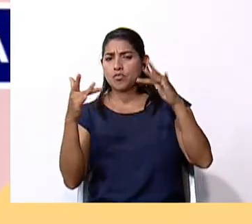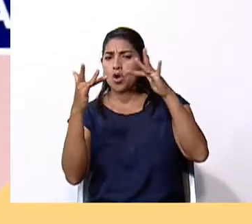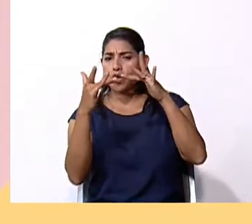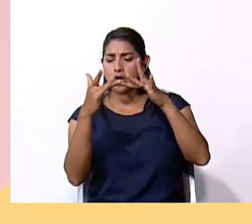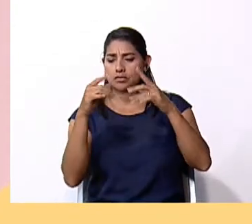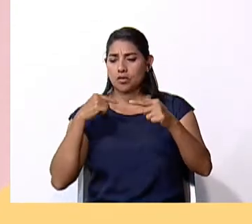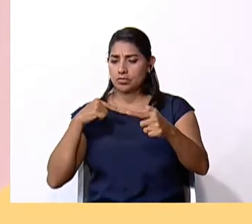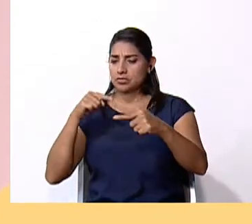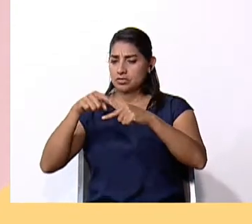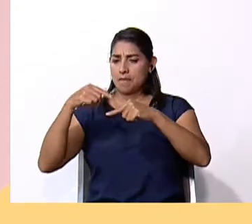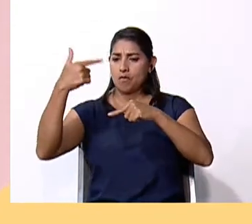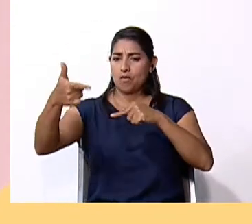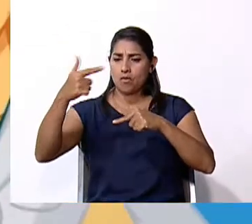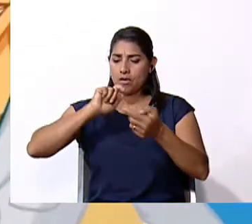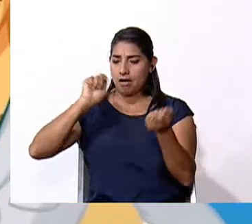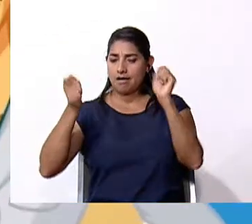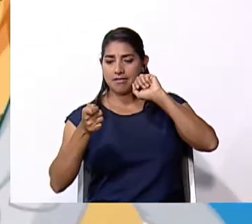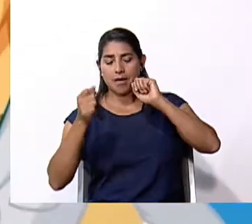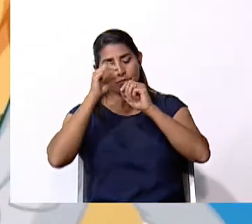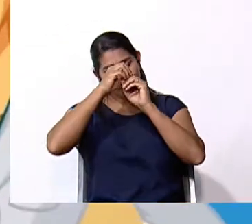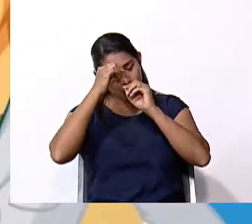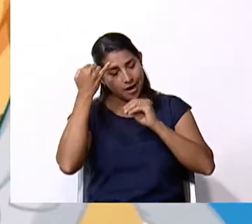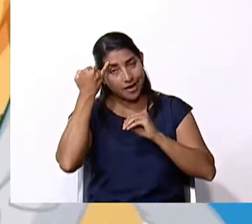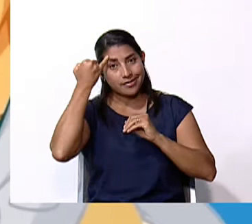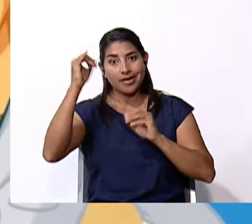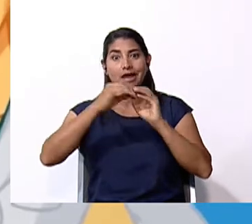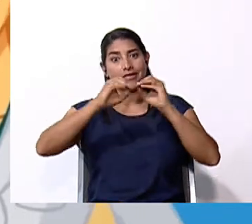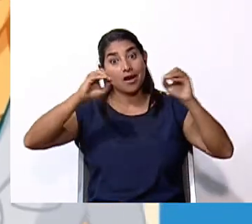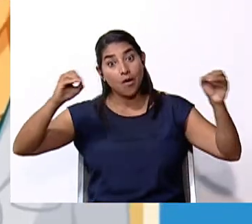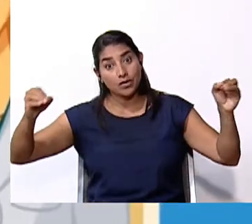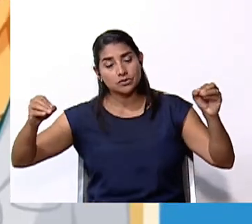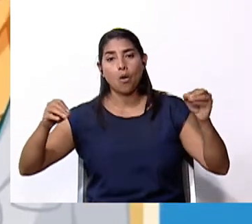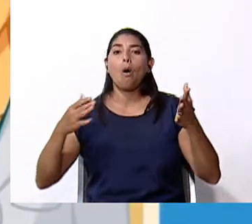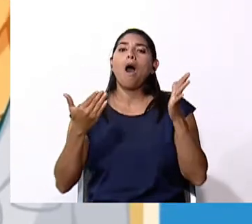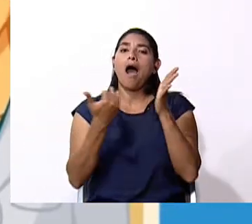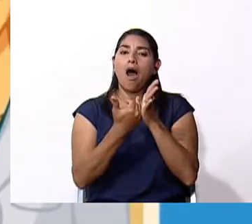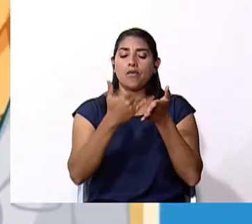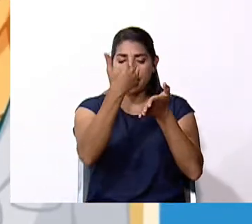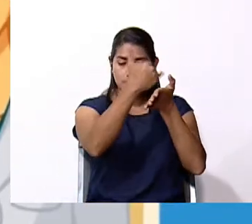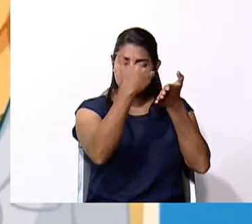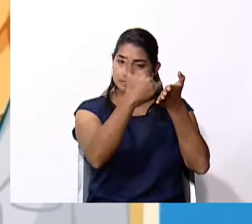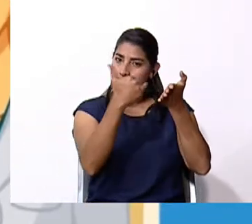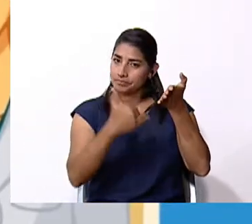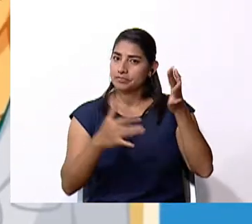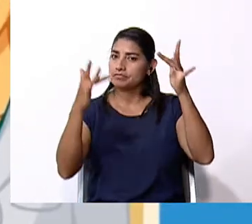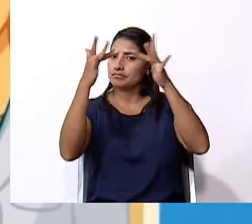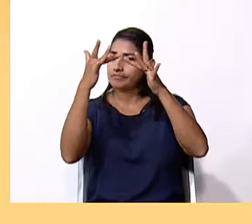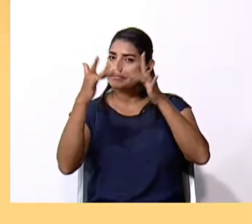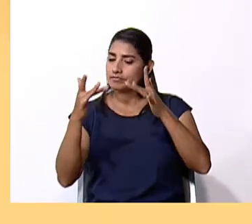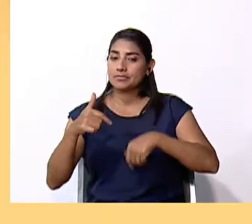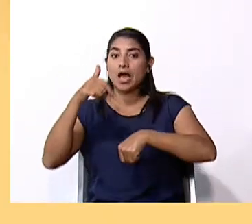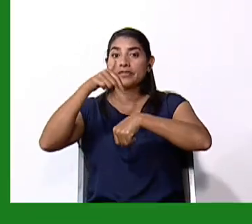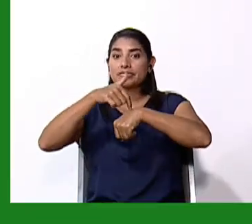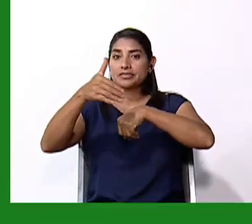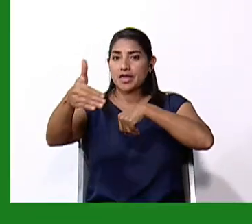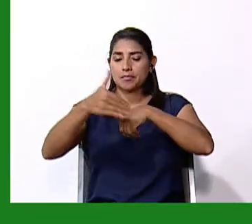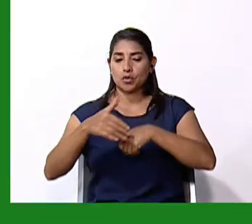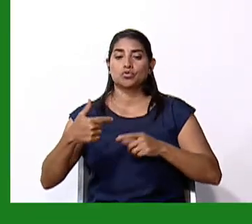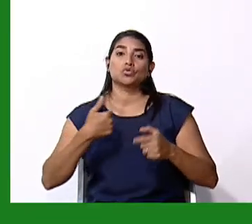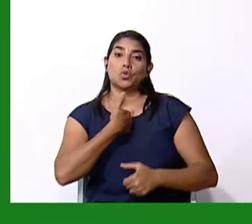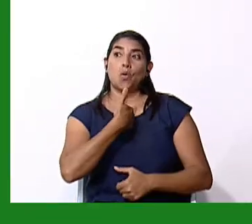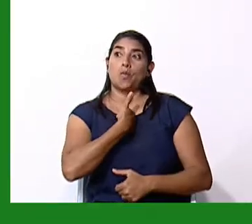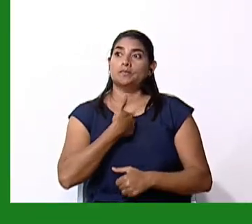estoy queriendo decir otra cosa. Exacto. Vamos ahora a anotar una lista de conectores temporales. Yo